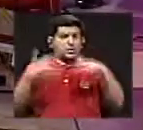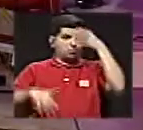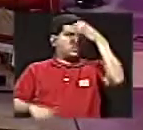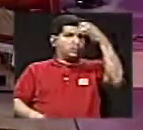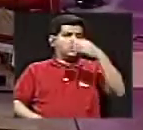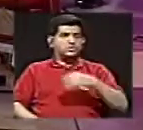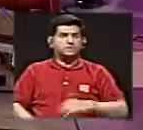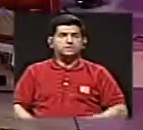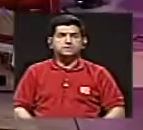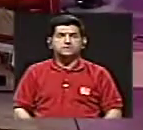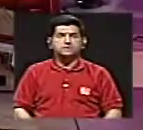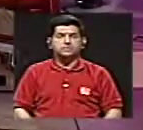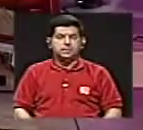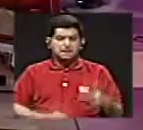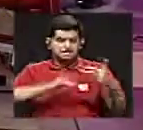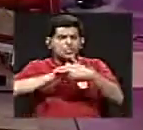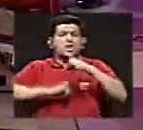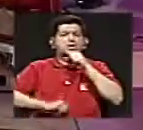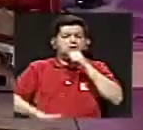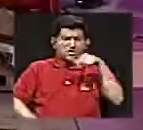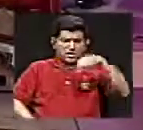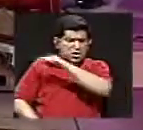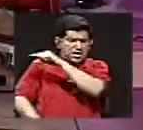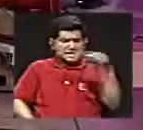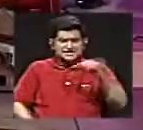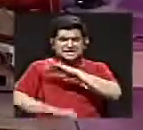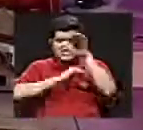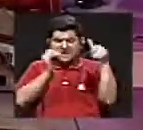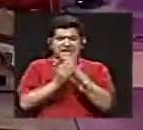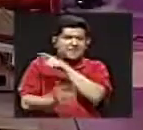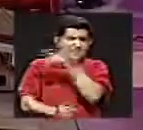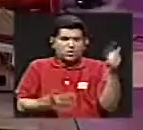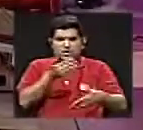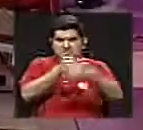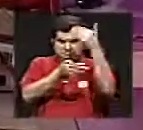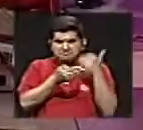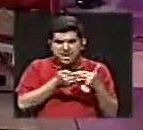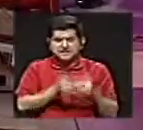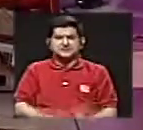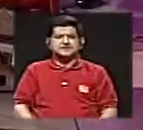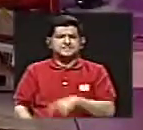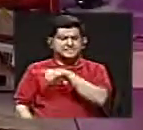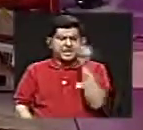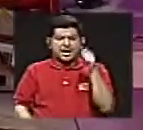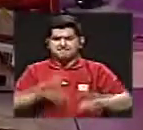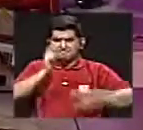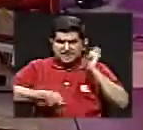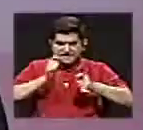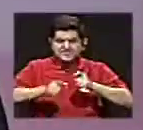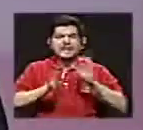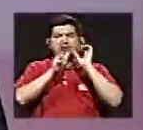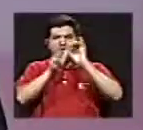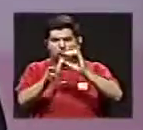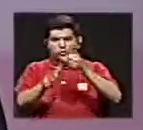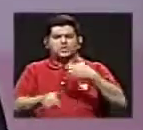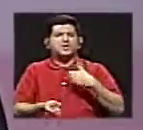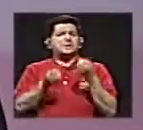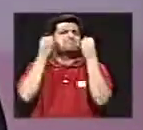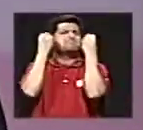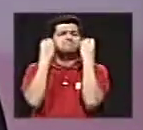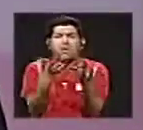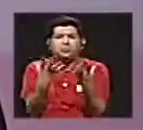cultura, ¿verdad? Puerto Viejo, toda esta semana, se puede decir que todo este mes que pasó, el mes de septiembre y el mes de octubre, han habido